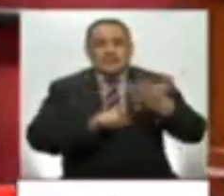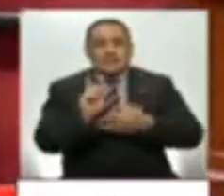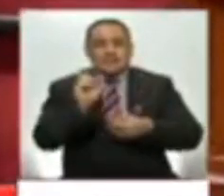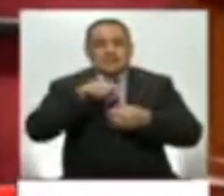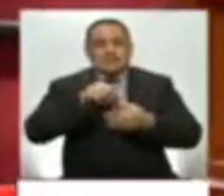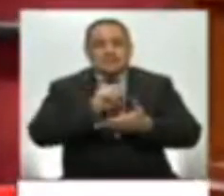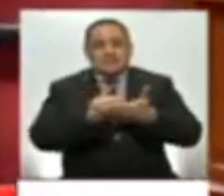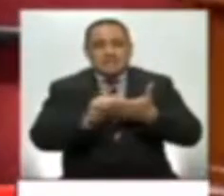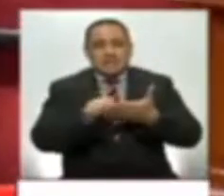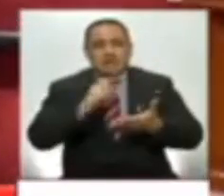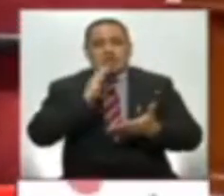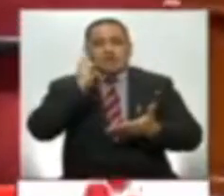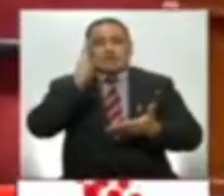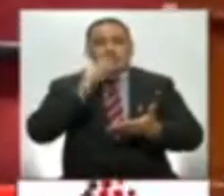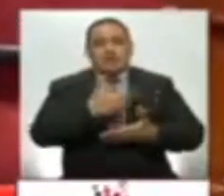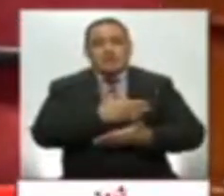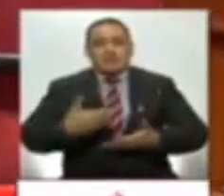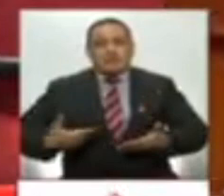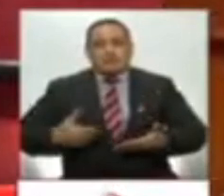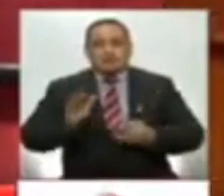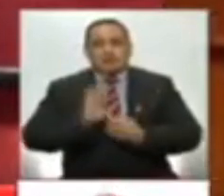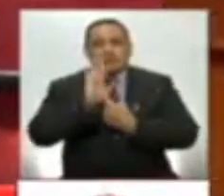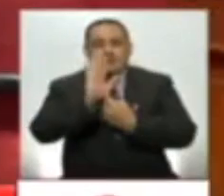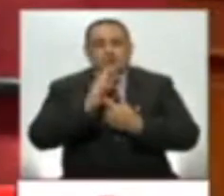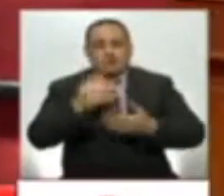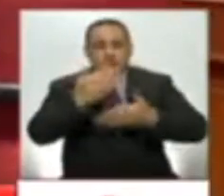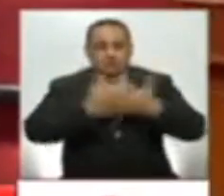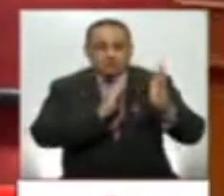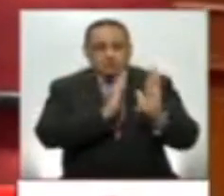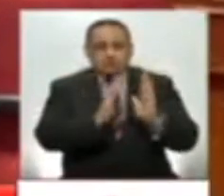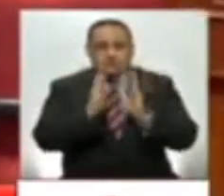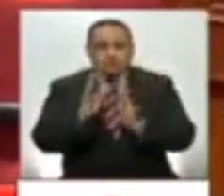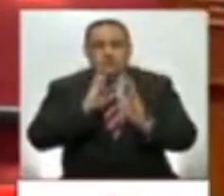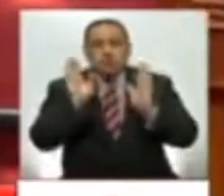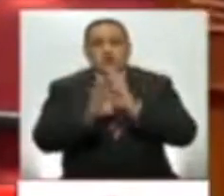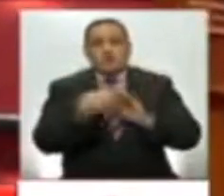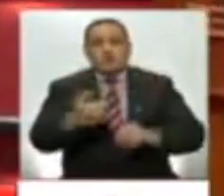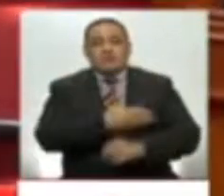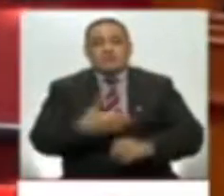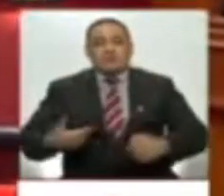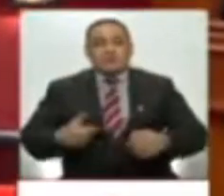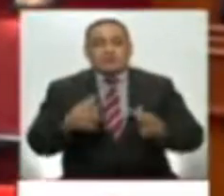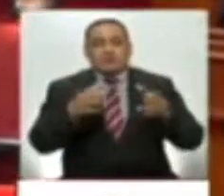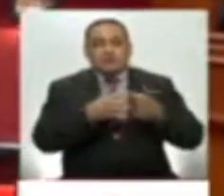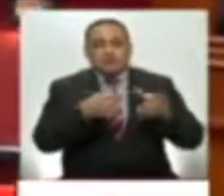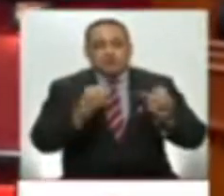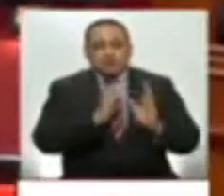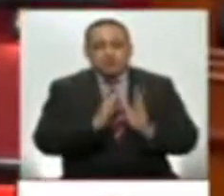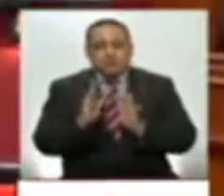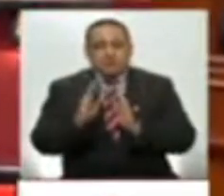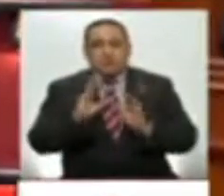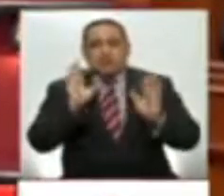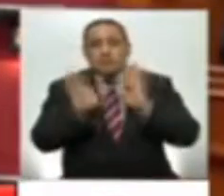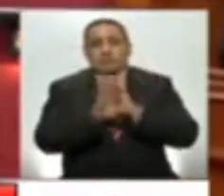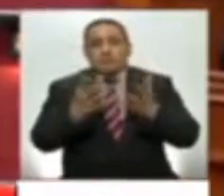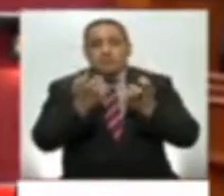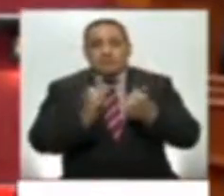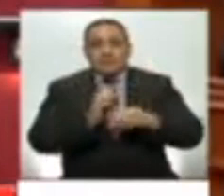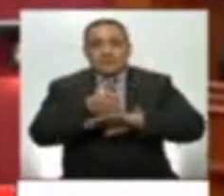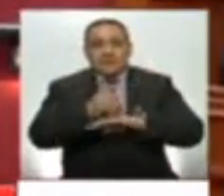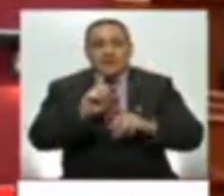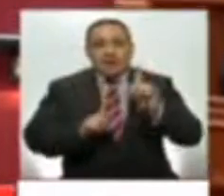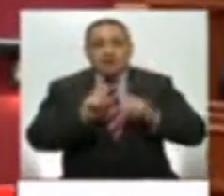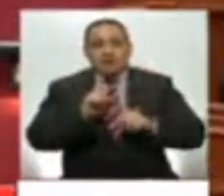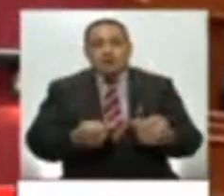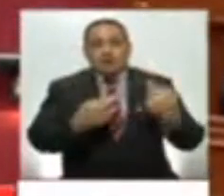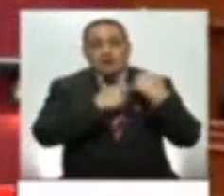inscritas, ordenando el presidente su publicación en tablas. Si el presidente de la Junta Preparatoria o del Congreso fueran candidatos a uno de los